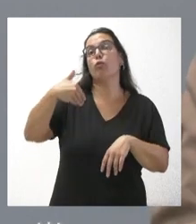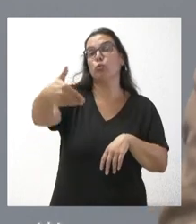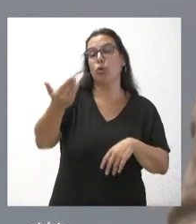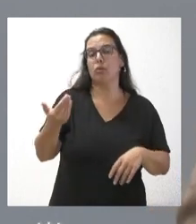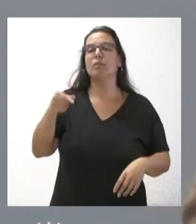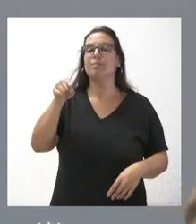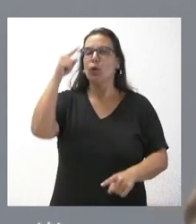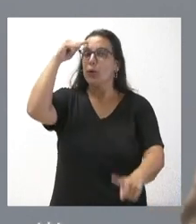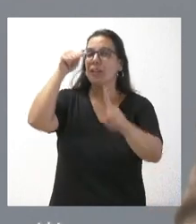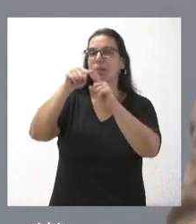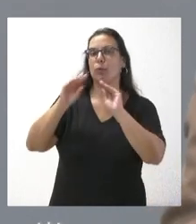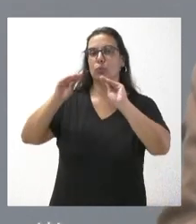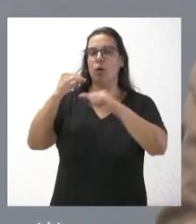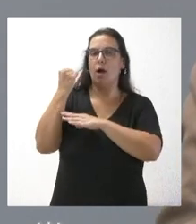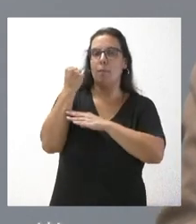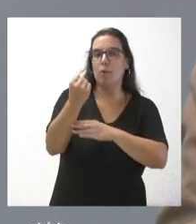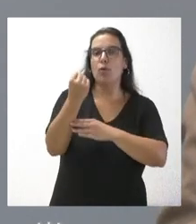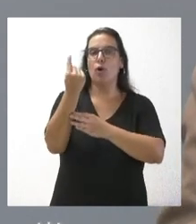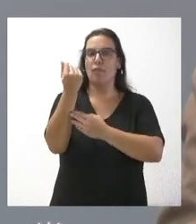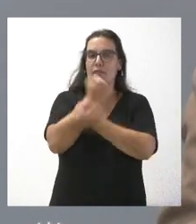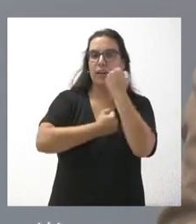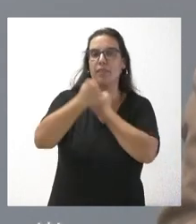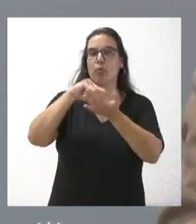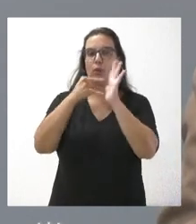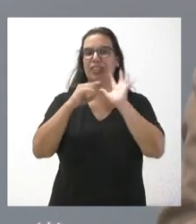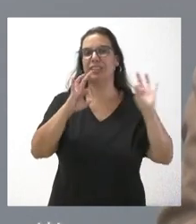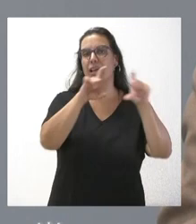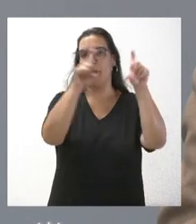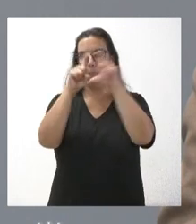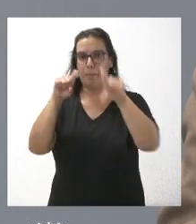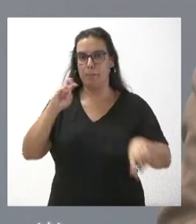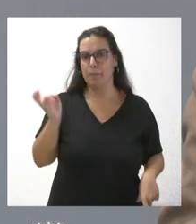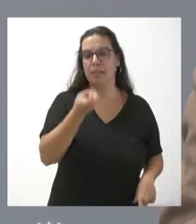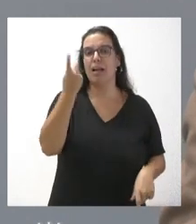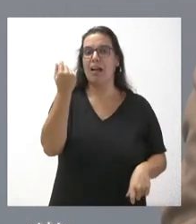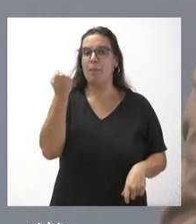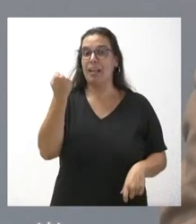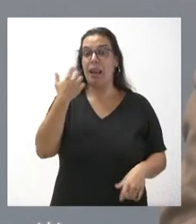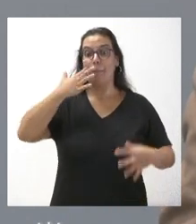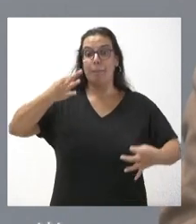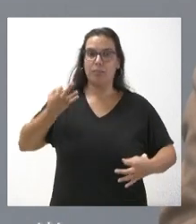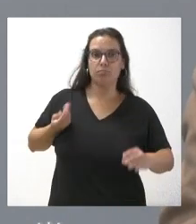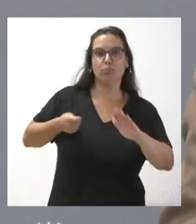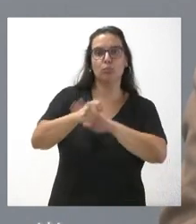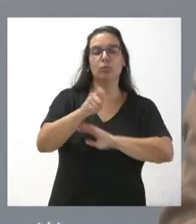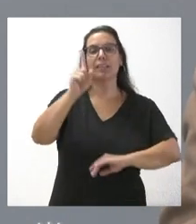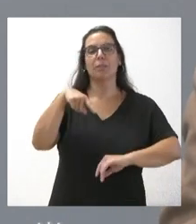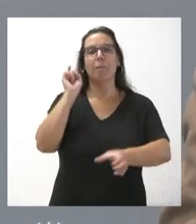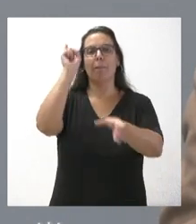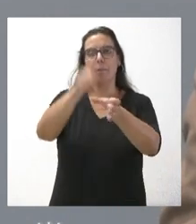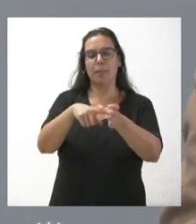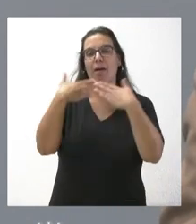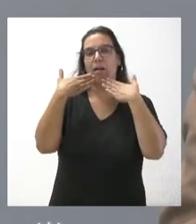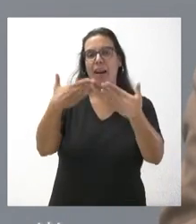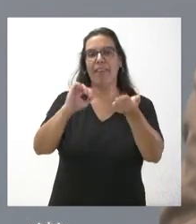tiene como objetivo el apoyo financiero a proyectos empresariales, el capital riesgo y la participación a través